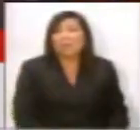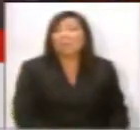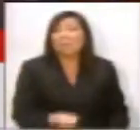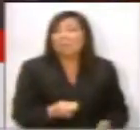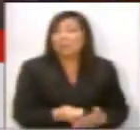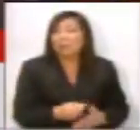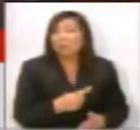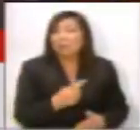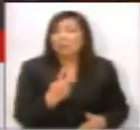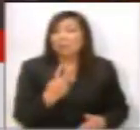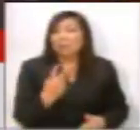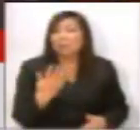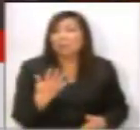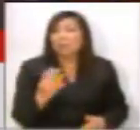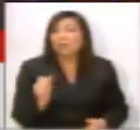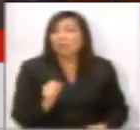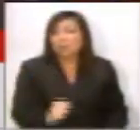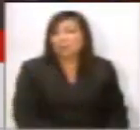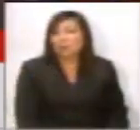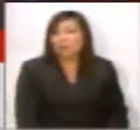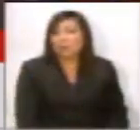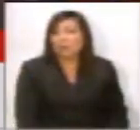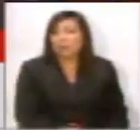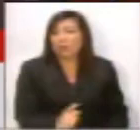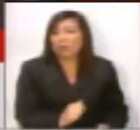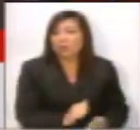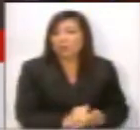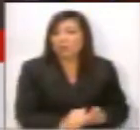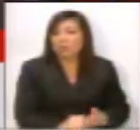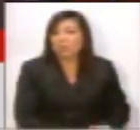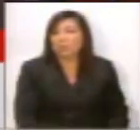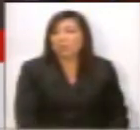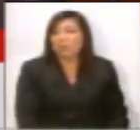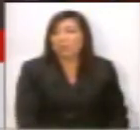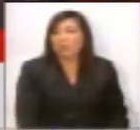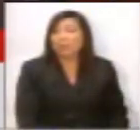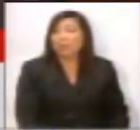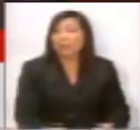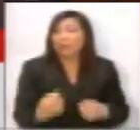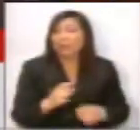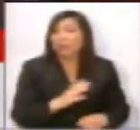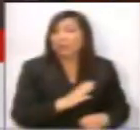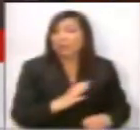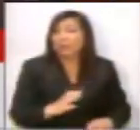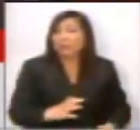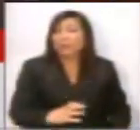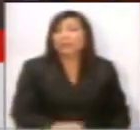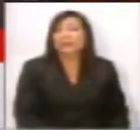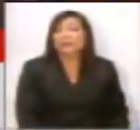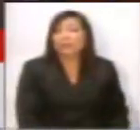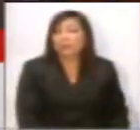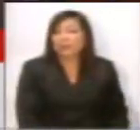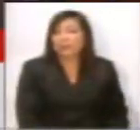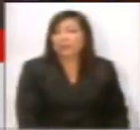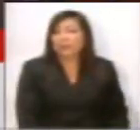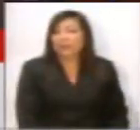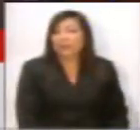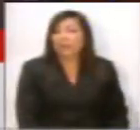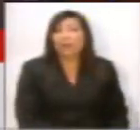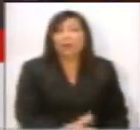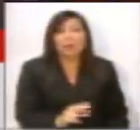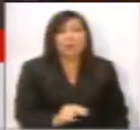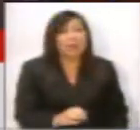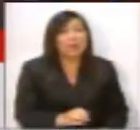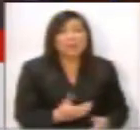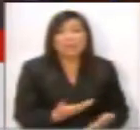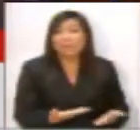les paga 125 soles al mes. Y eso es una obligación del Estado, señor presidente. Mientras no